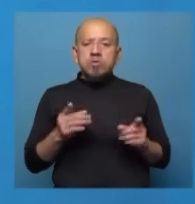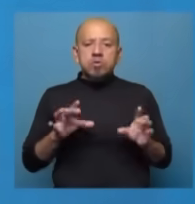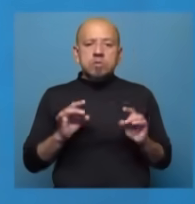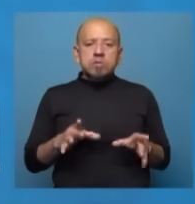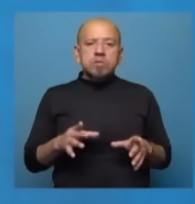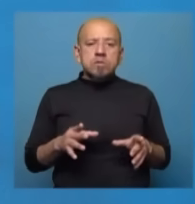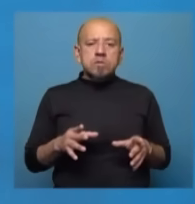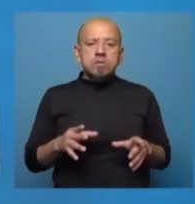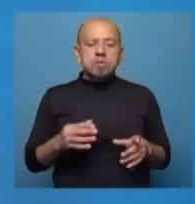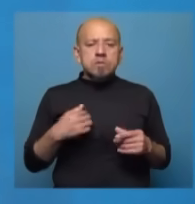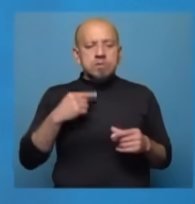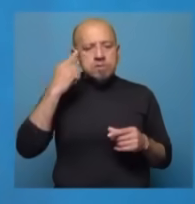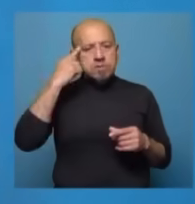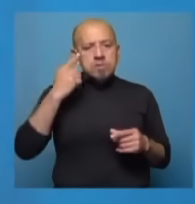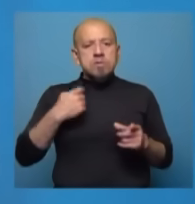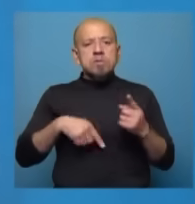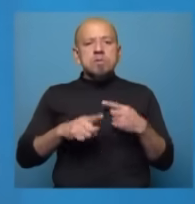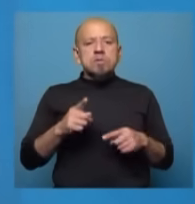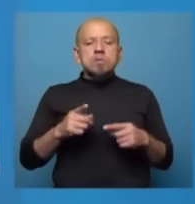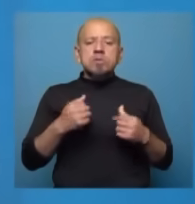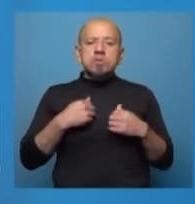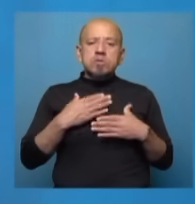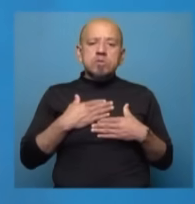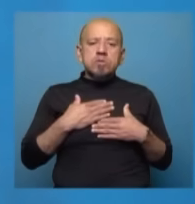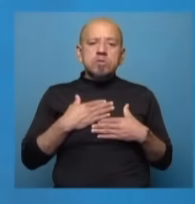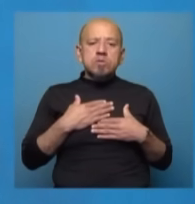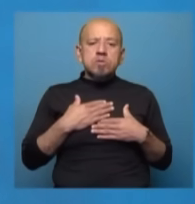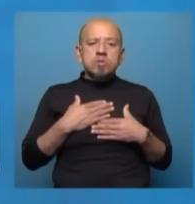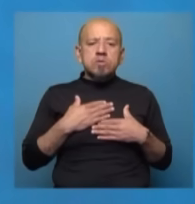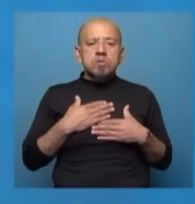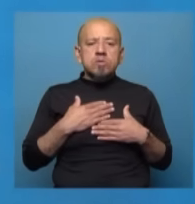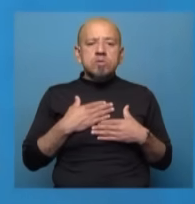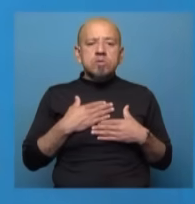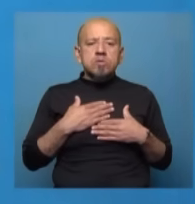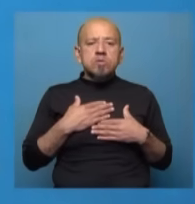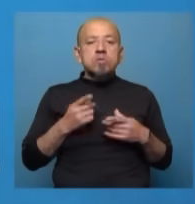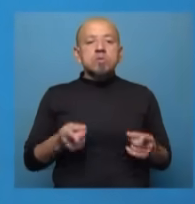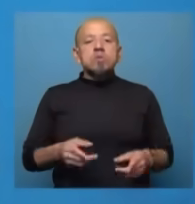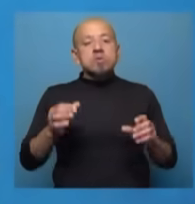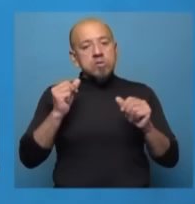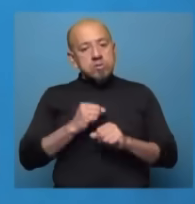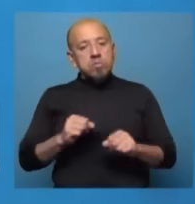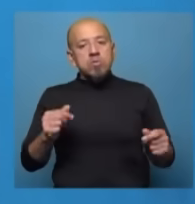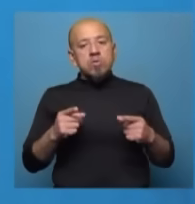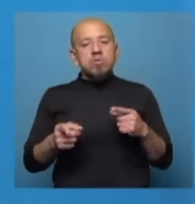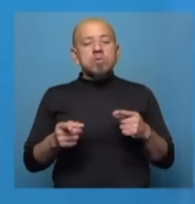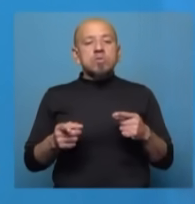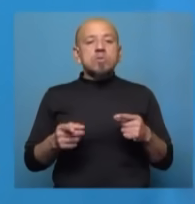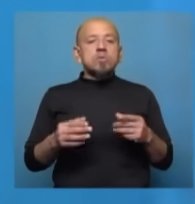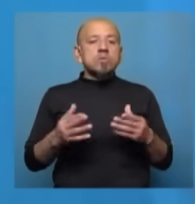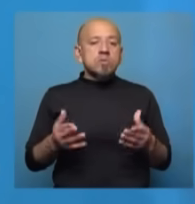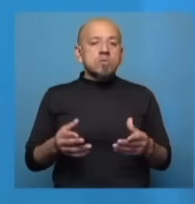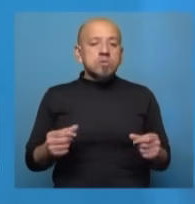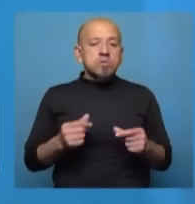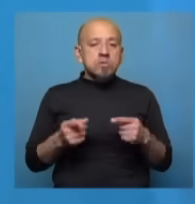concreto no nos interpela pero yo paso raya y digo Bueno definitiva se logró